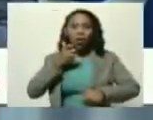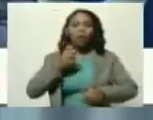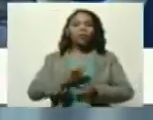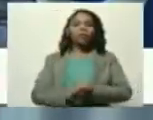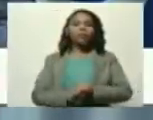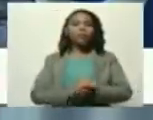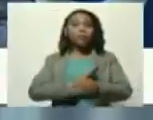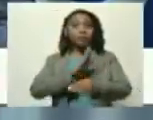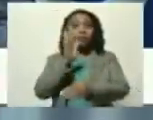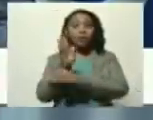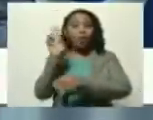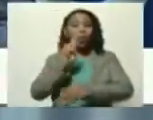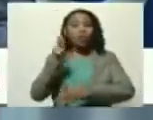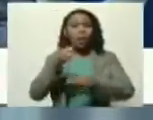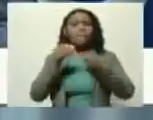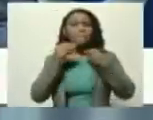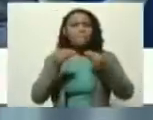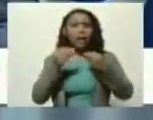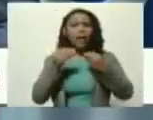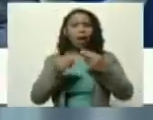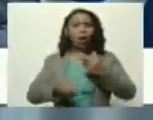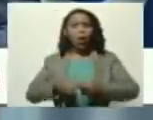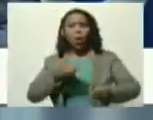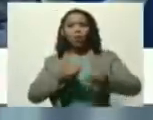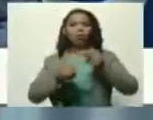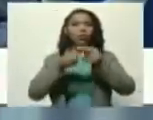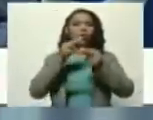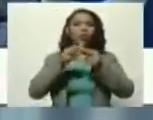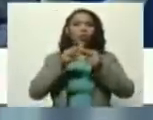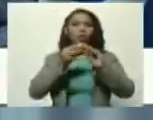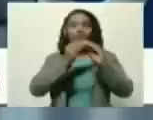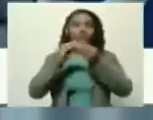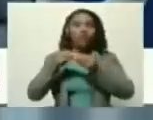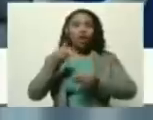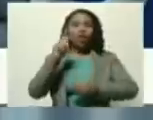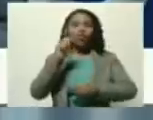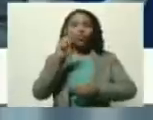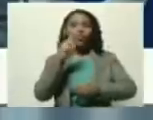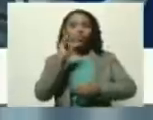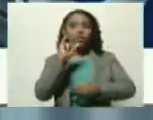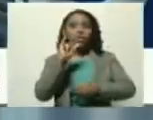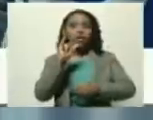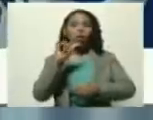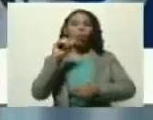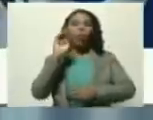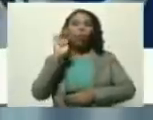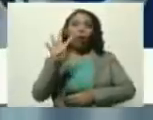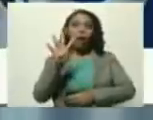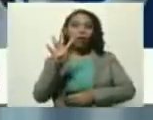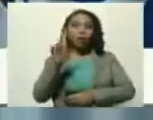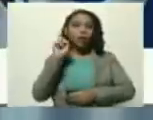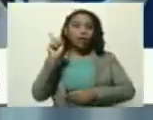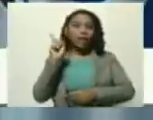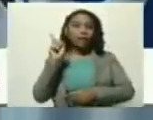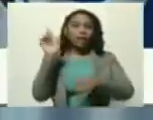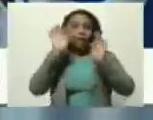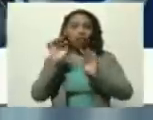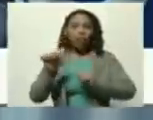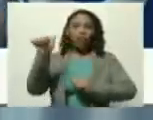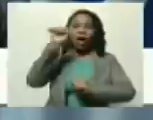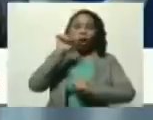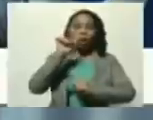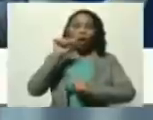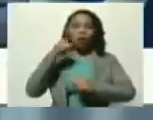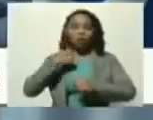que iban a ser utilizadas para la construcción de la represa Tuy 4. De esto nosotros